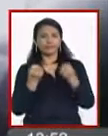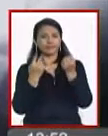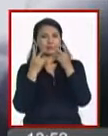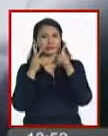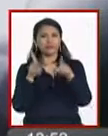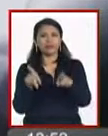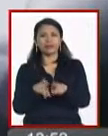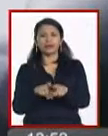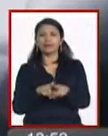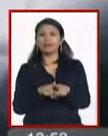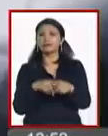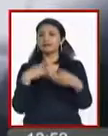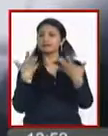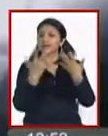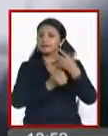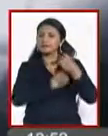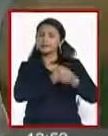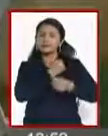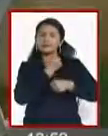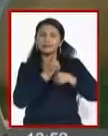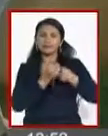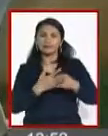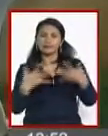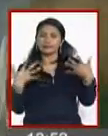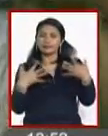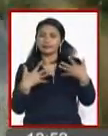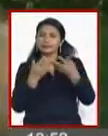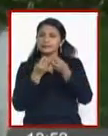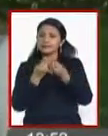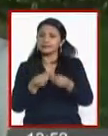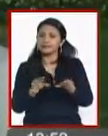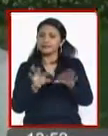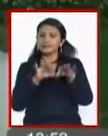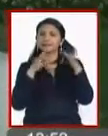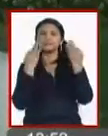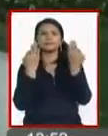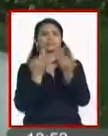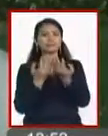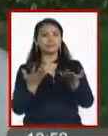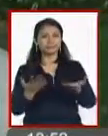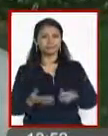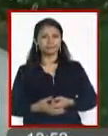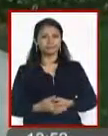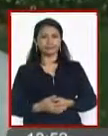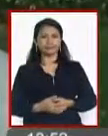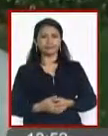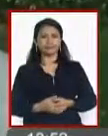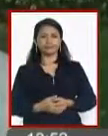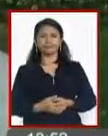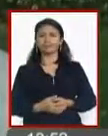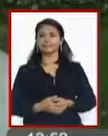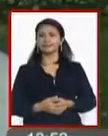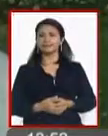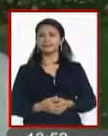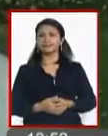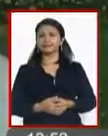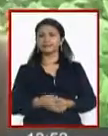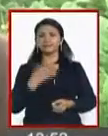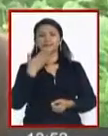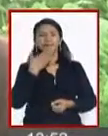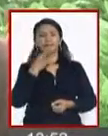de las personas las han sufrido alguna vez. Miedo a perder a mis familiares. ¿Esa es la mayor pesadilla que tuve?